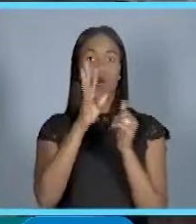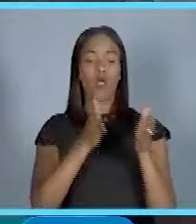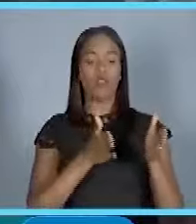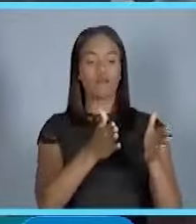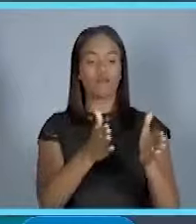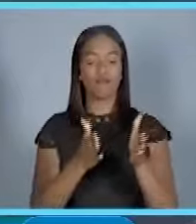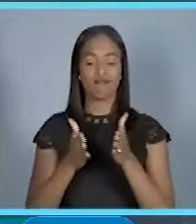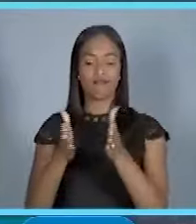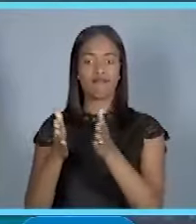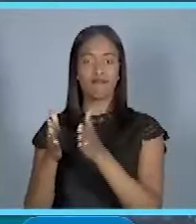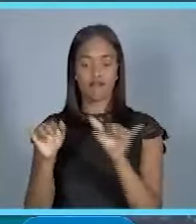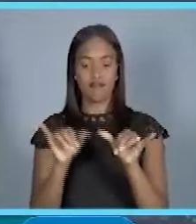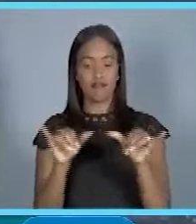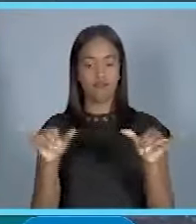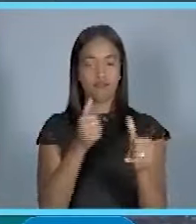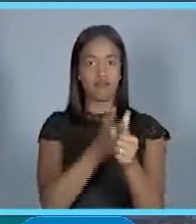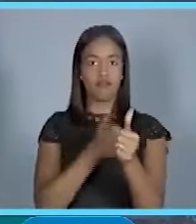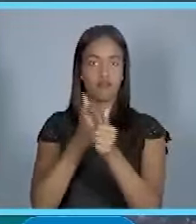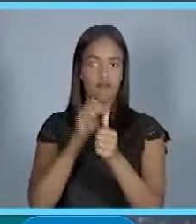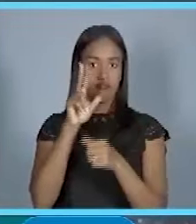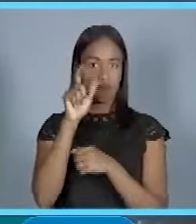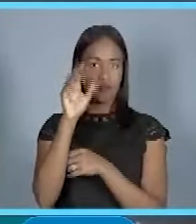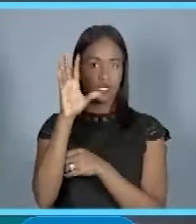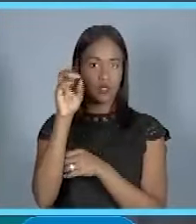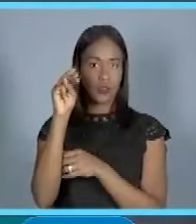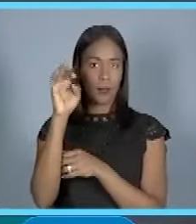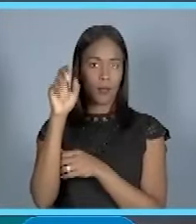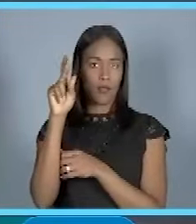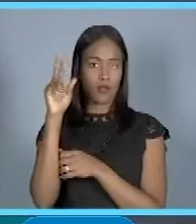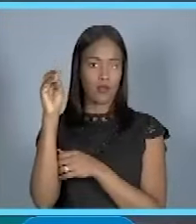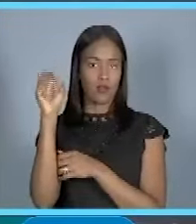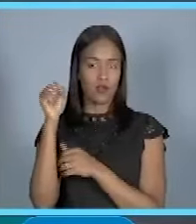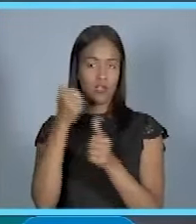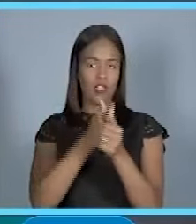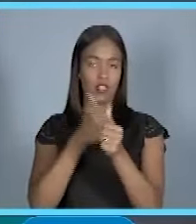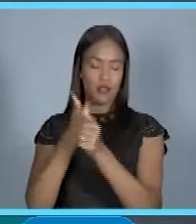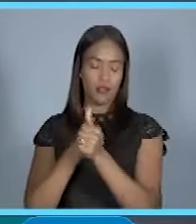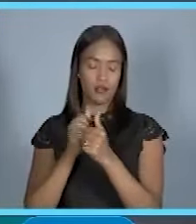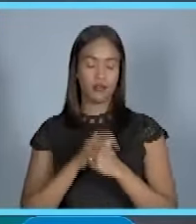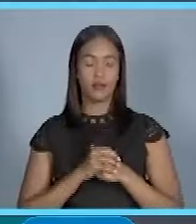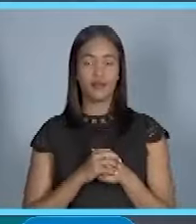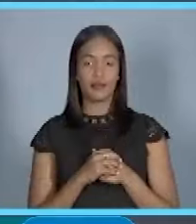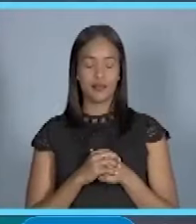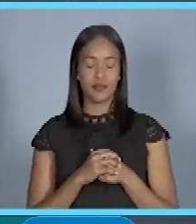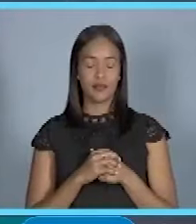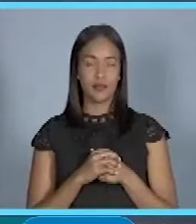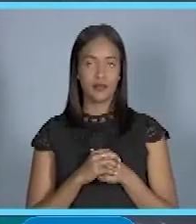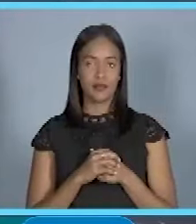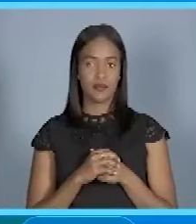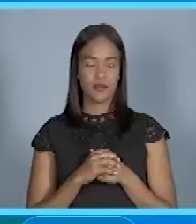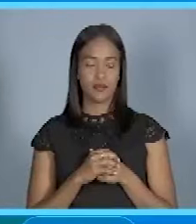de circulación y ancho de 3.50 metros cada uno. Joanna Baez, Central de